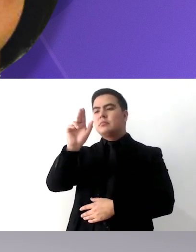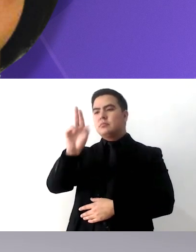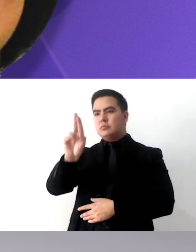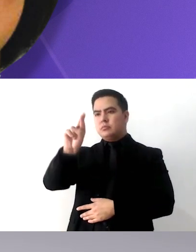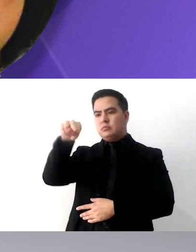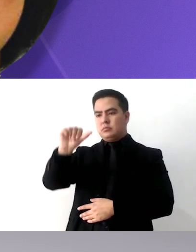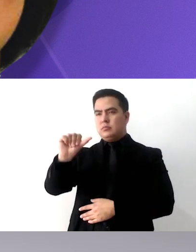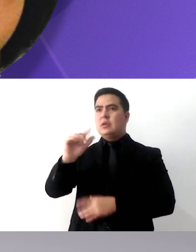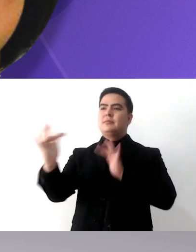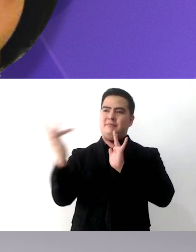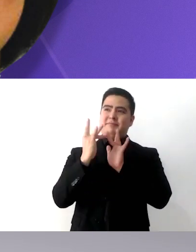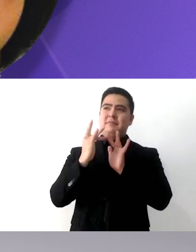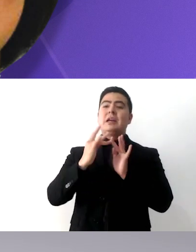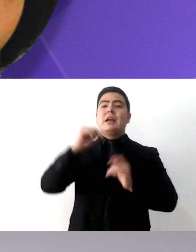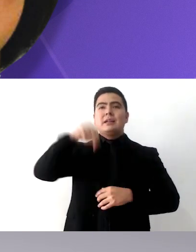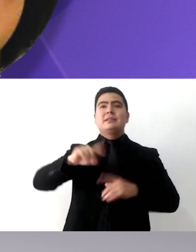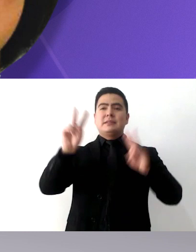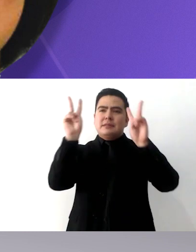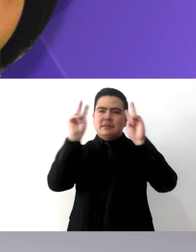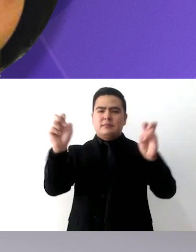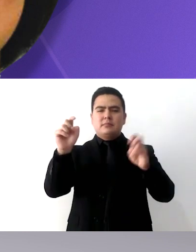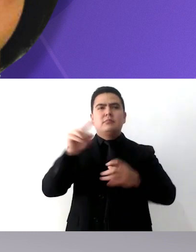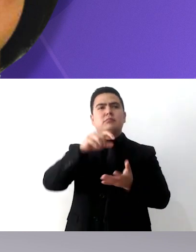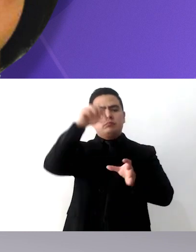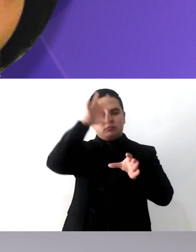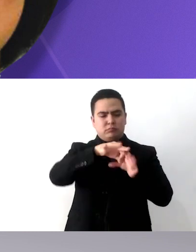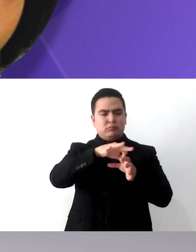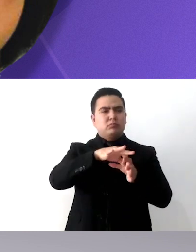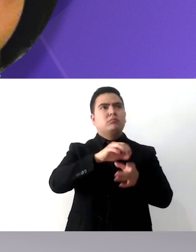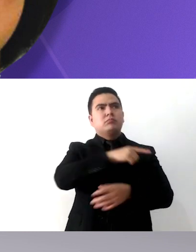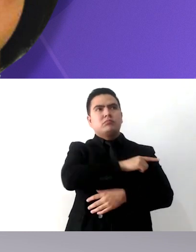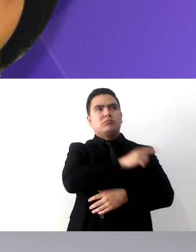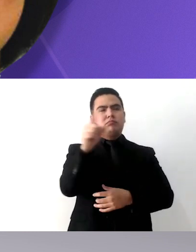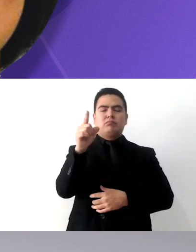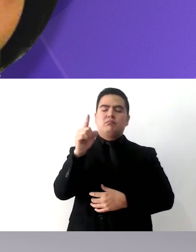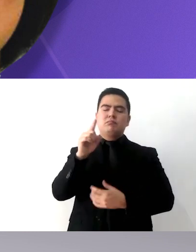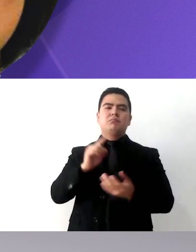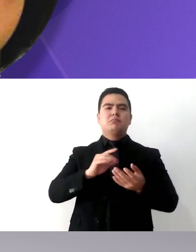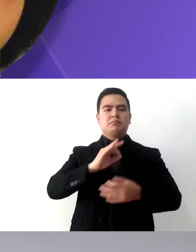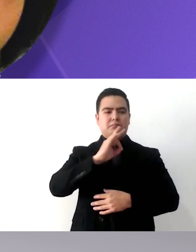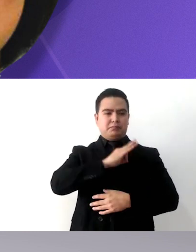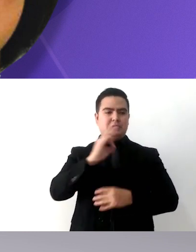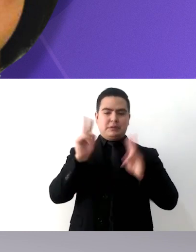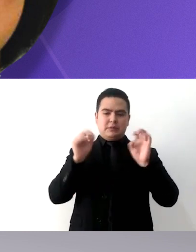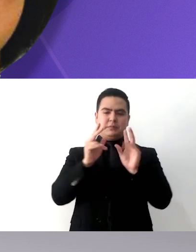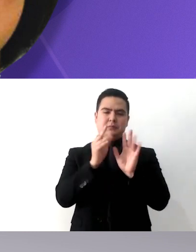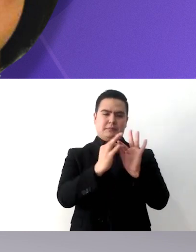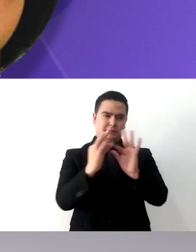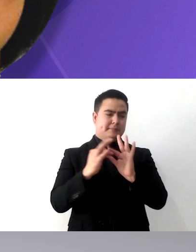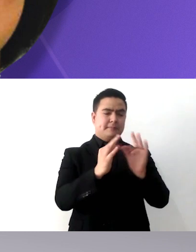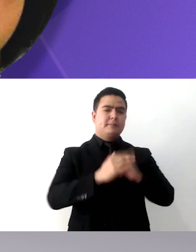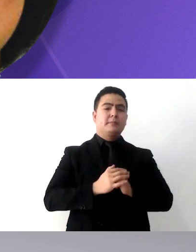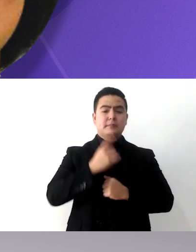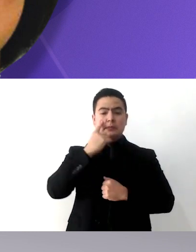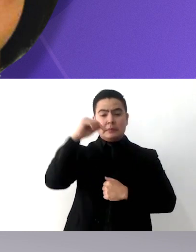temas relacionados con la democracia en nuestra entidad y en nuestro país. El día de hoy yo quisiera proponerles que tocáramos